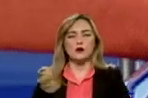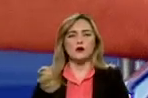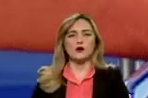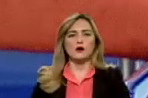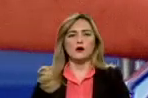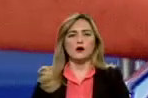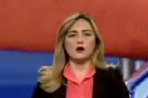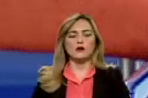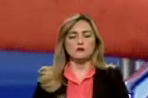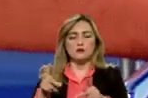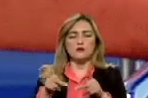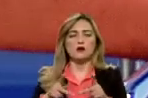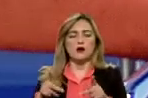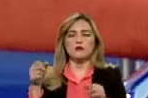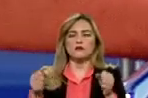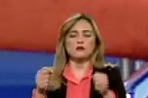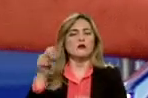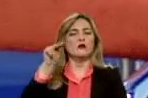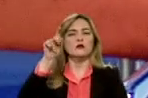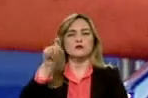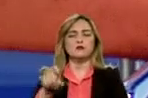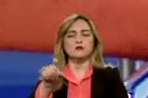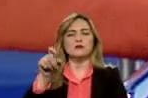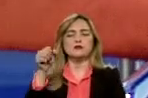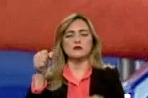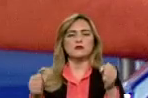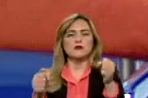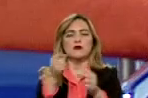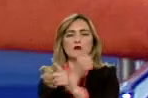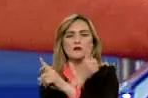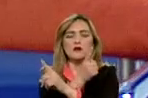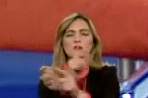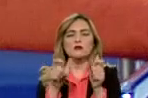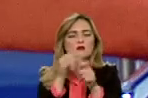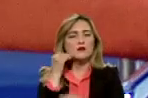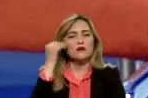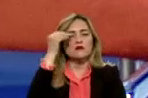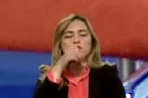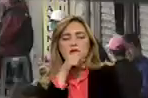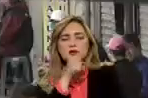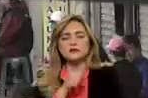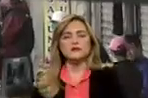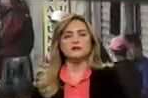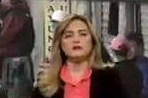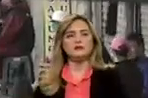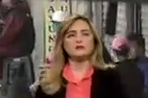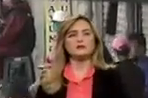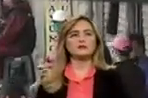necesitan salvoconducto para movilizarse. Entre ellos están conductores con discapacidad y personas de la tercera edad.